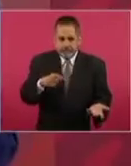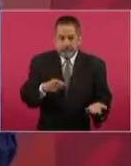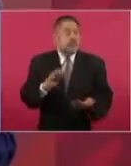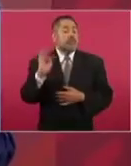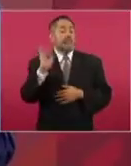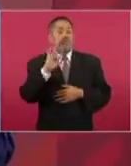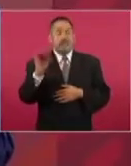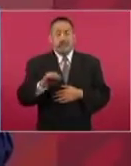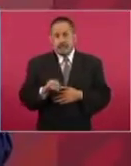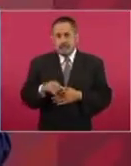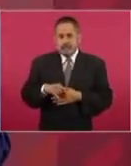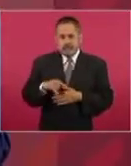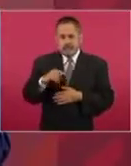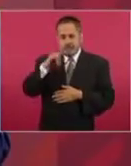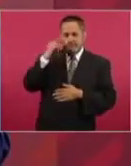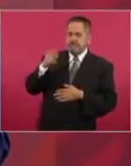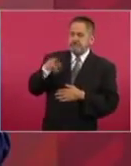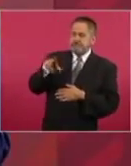grosera